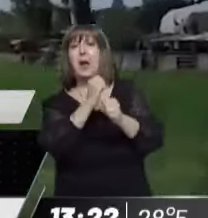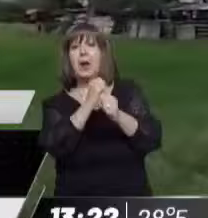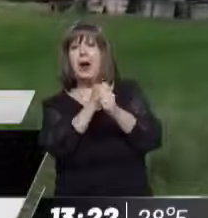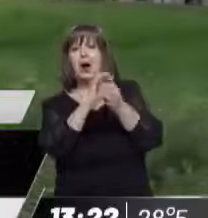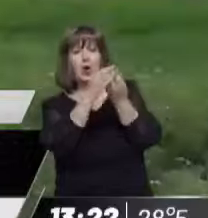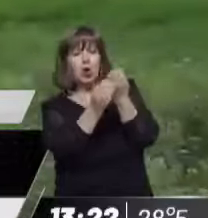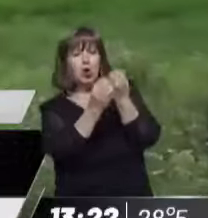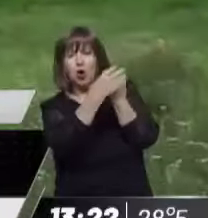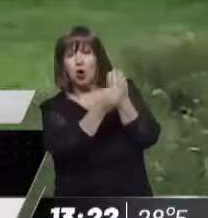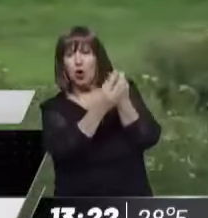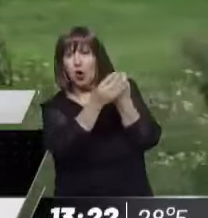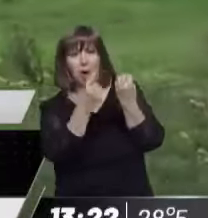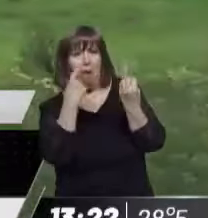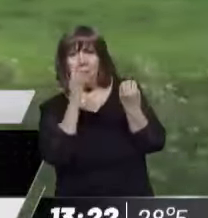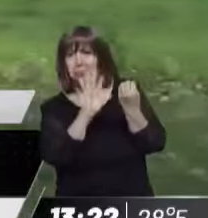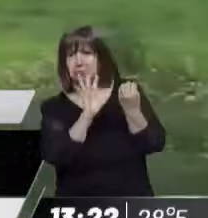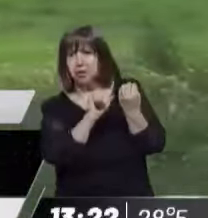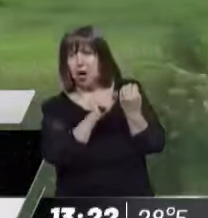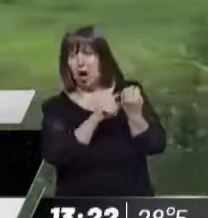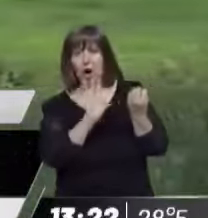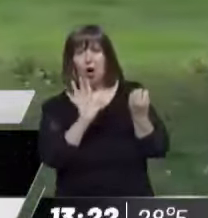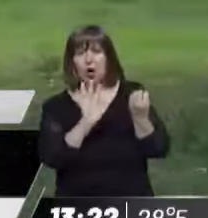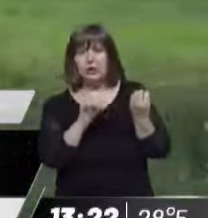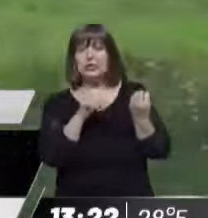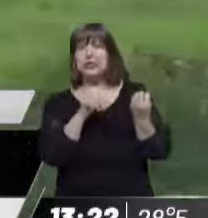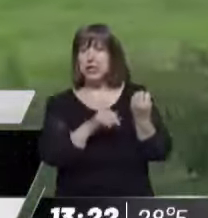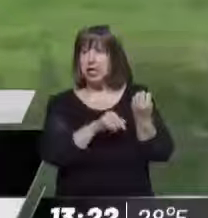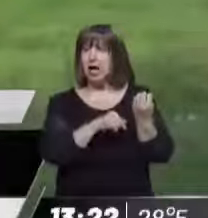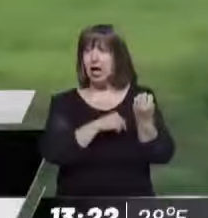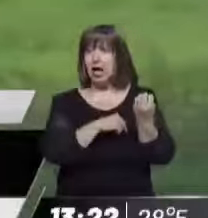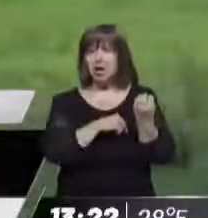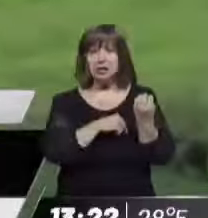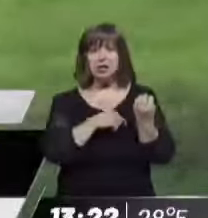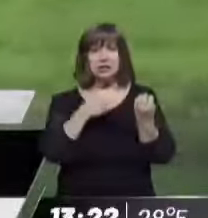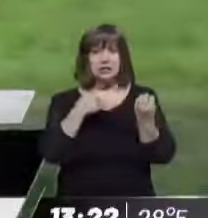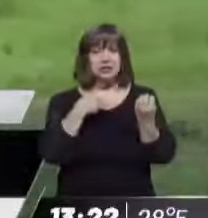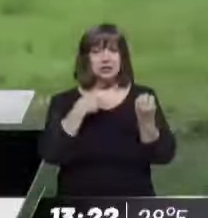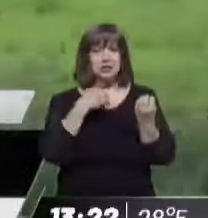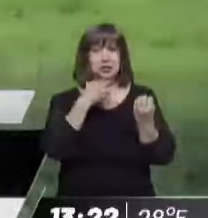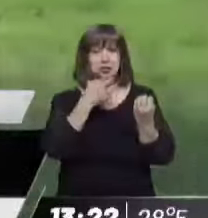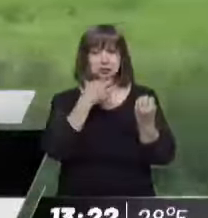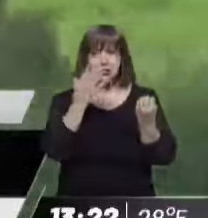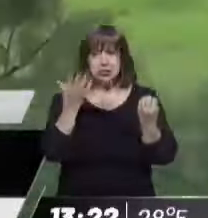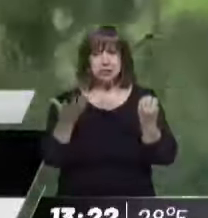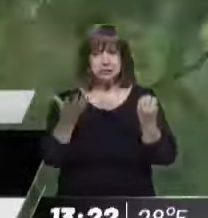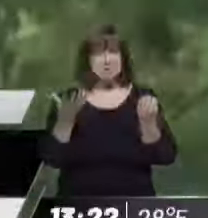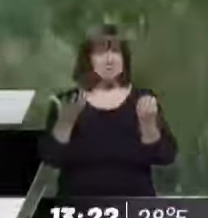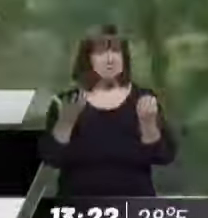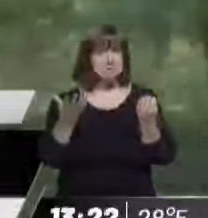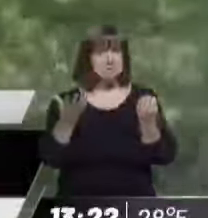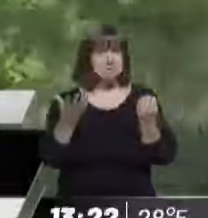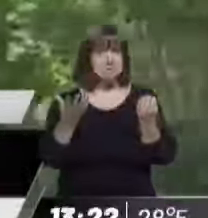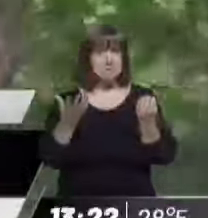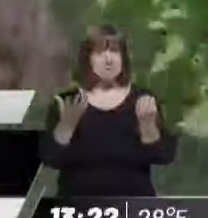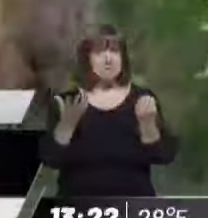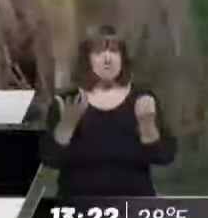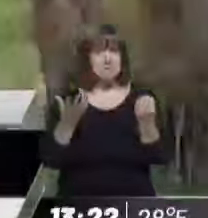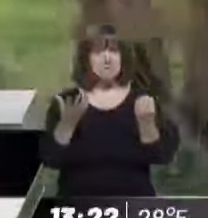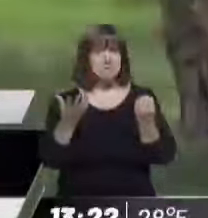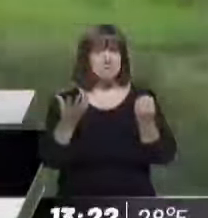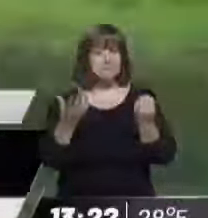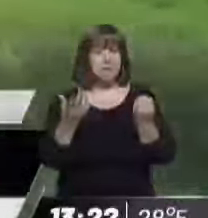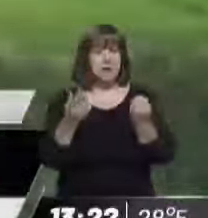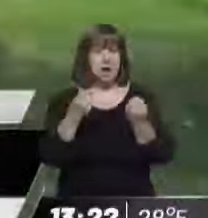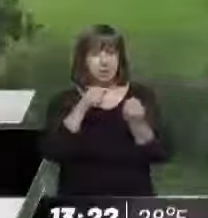la provincia, chicos. Así que, bueno, me estoy dando cuenta que he perdido el retorno, así que entrego. Con razón. Pero estamos en este proceso que